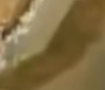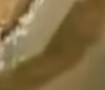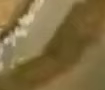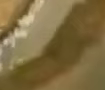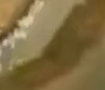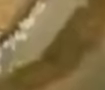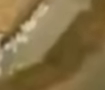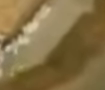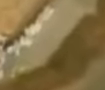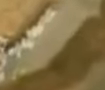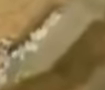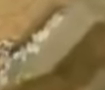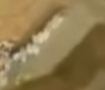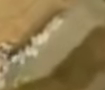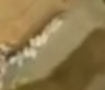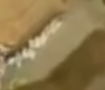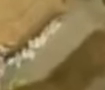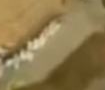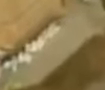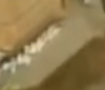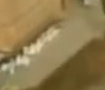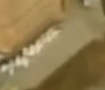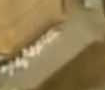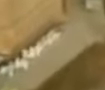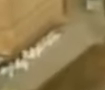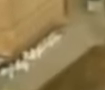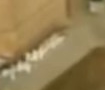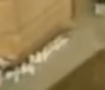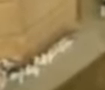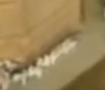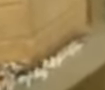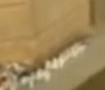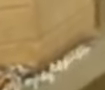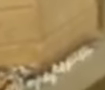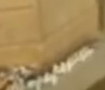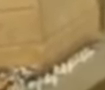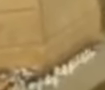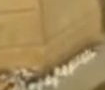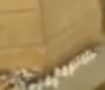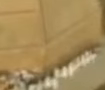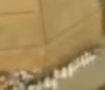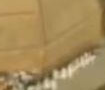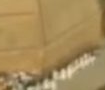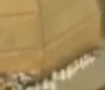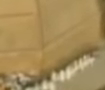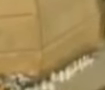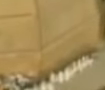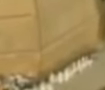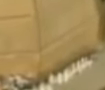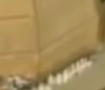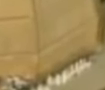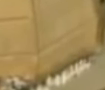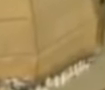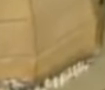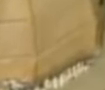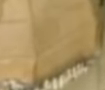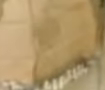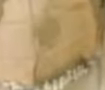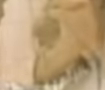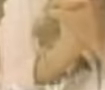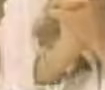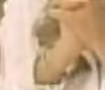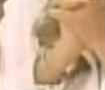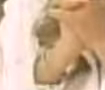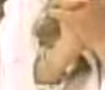18 motores productivos para transferir conocimiento y tecnología al sector productivo, con